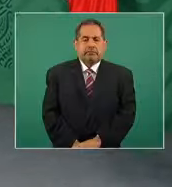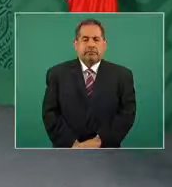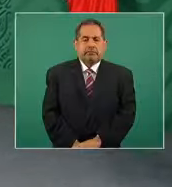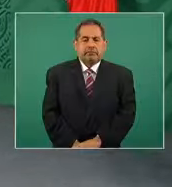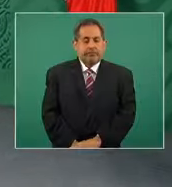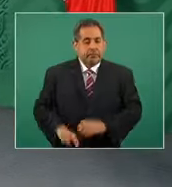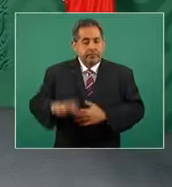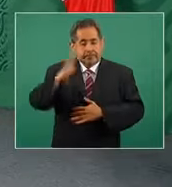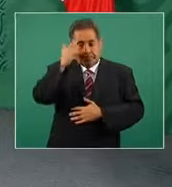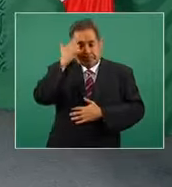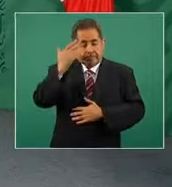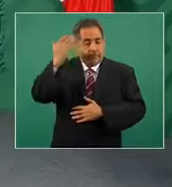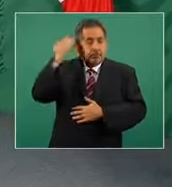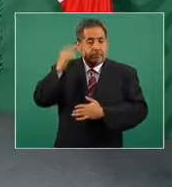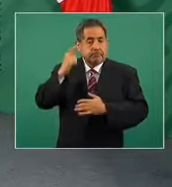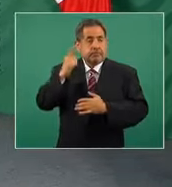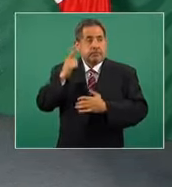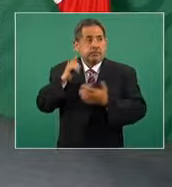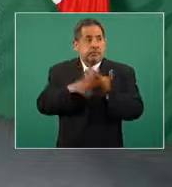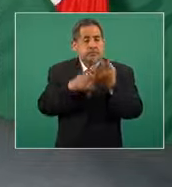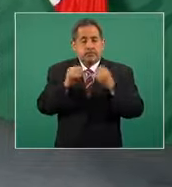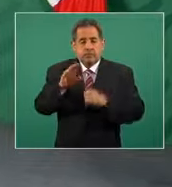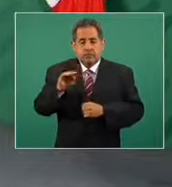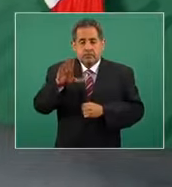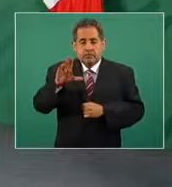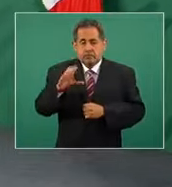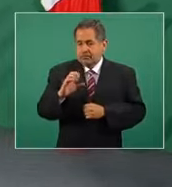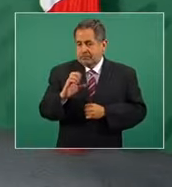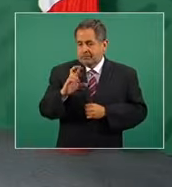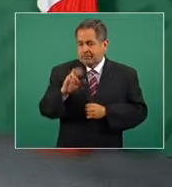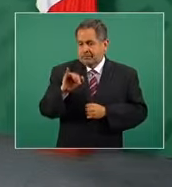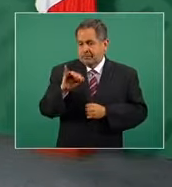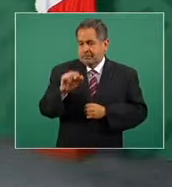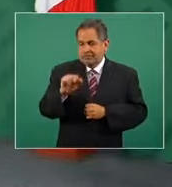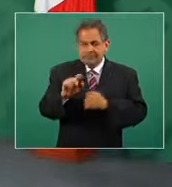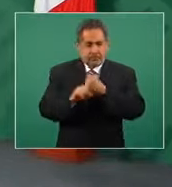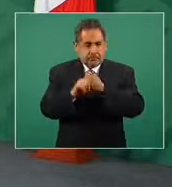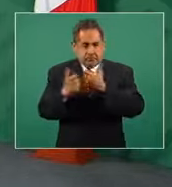del 95, que no fue una pandemia,